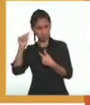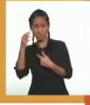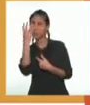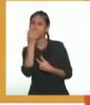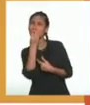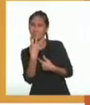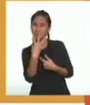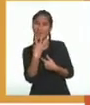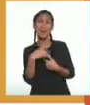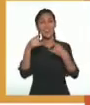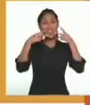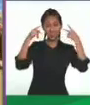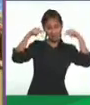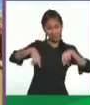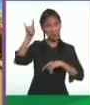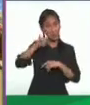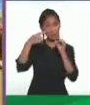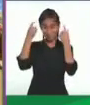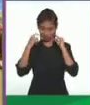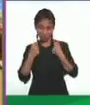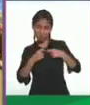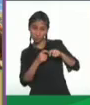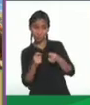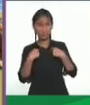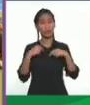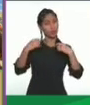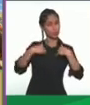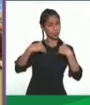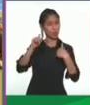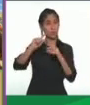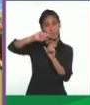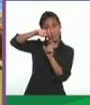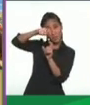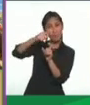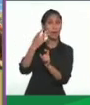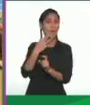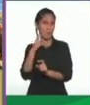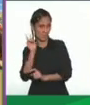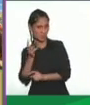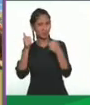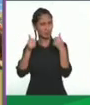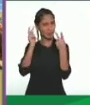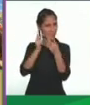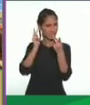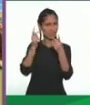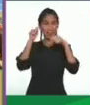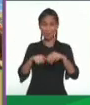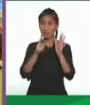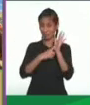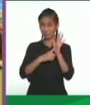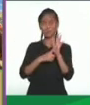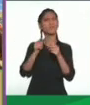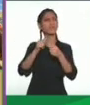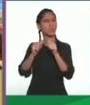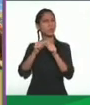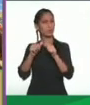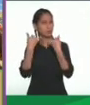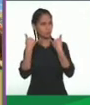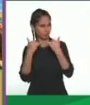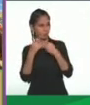para hacer collares y pulseras. Yo tengo una capa verde. Perfecto. Ahora vamos con las instrucciones de juego. Número